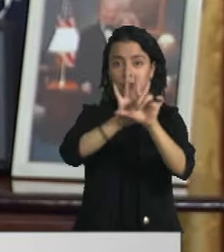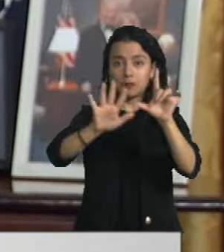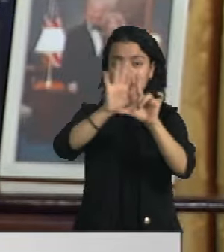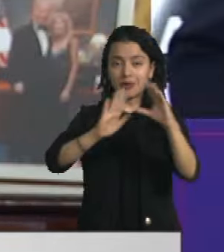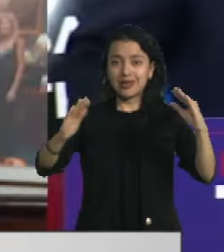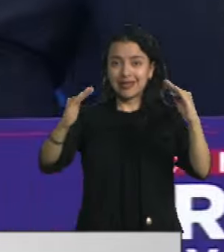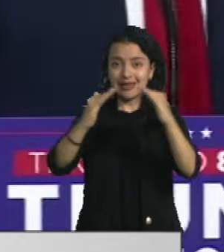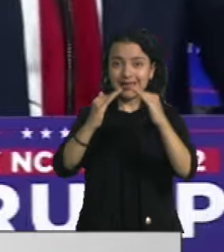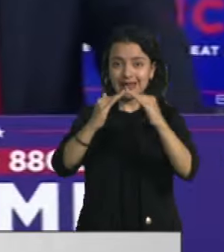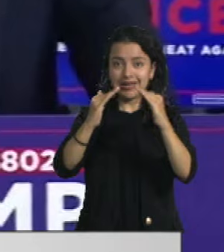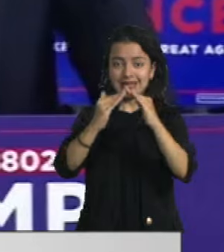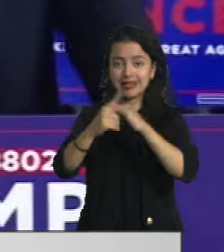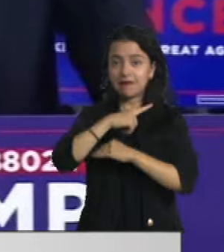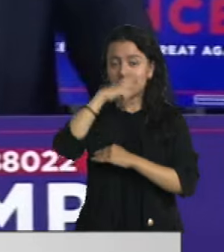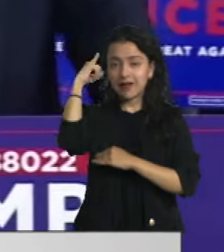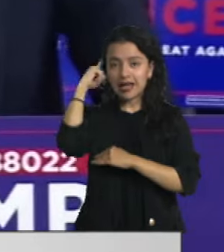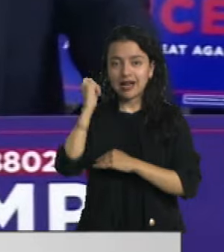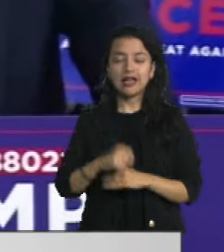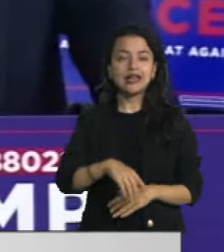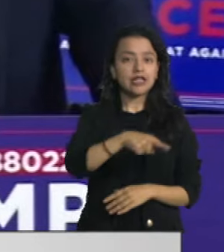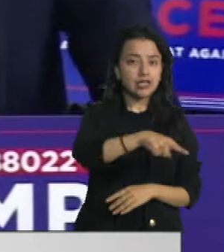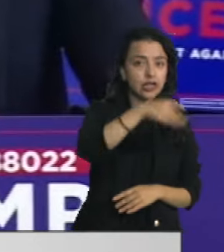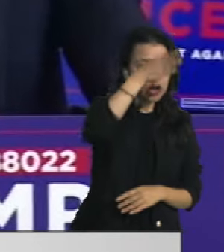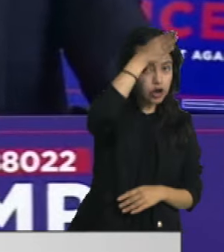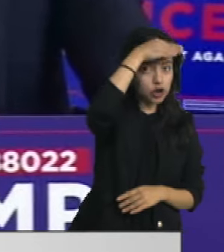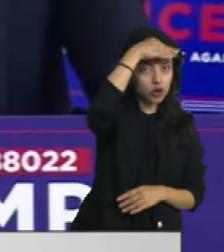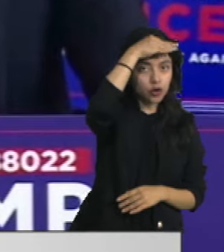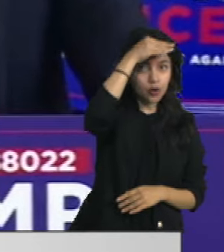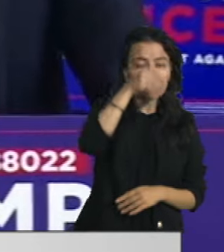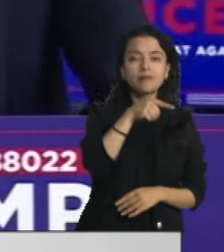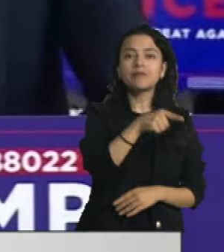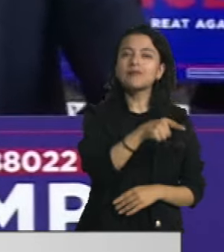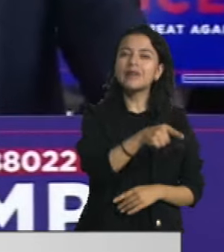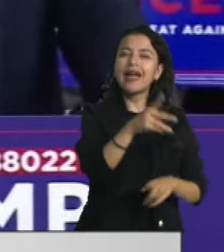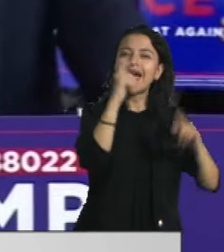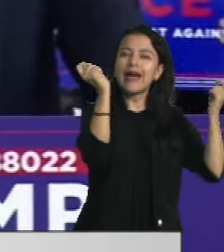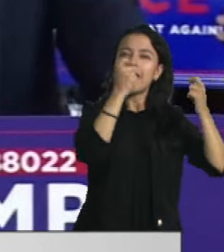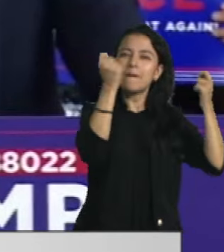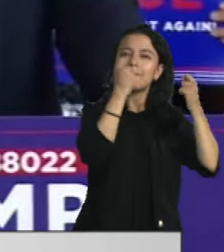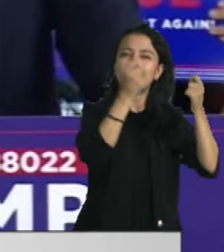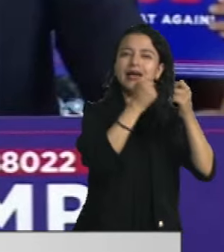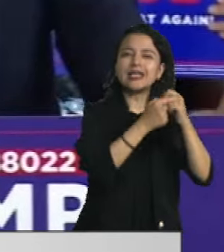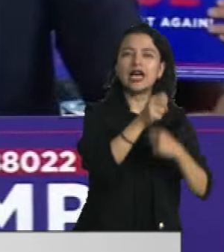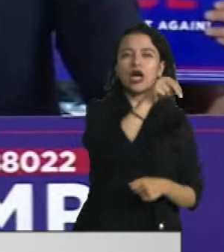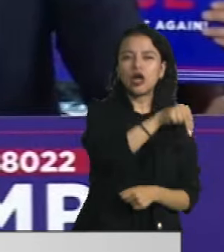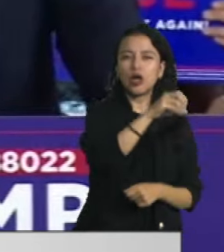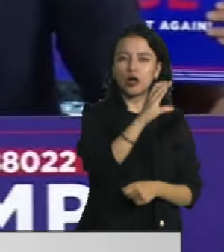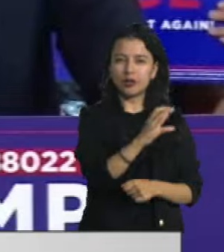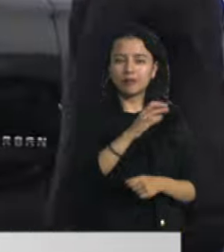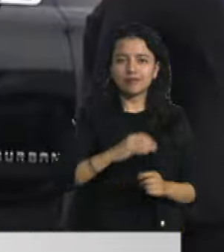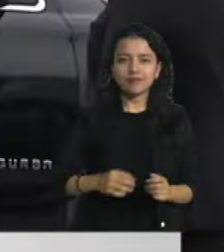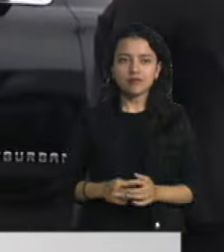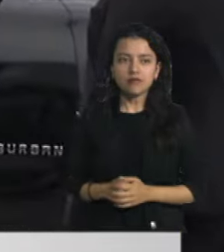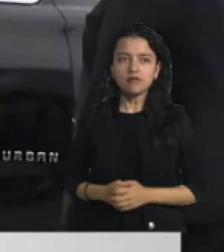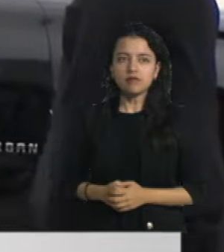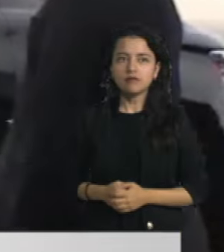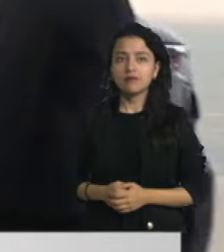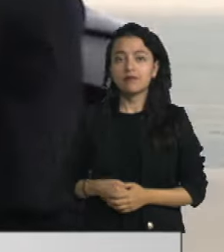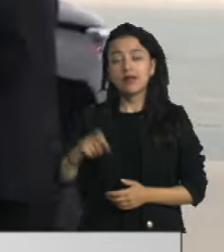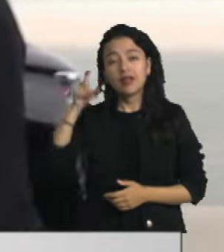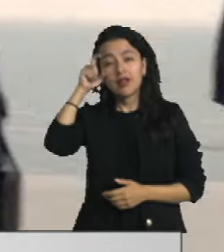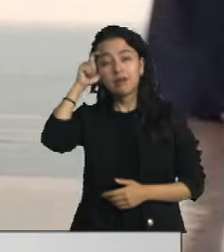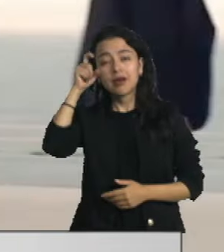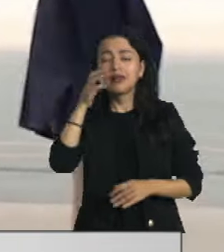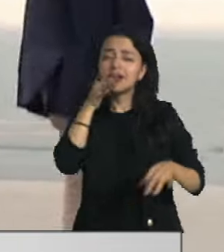Blanca, Trump en un evento de campaña desde Carolina del Norte. El mandatario de 81 años explicó por qué decidió retirarse de la